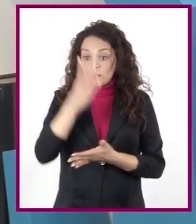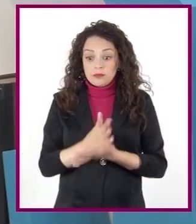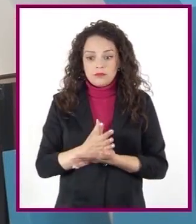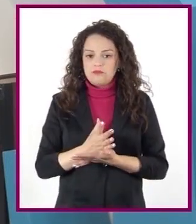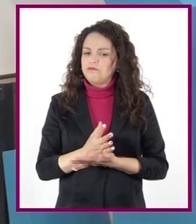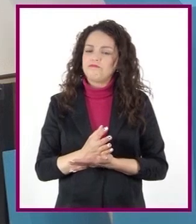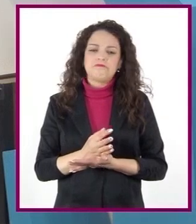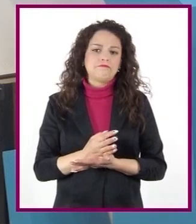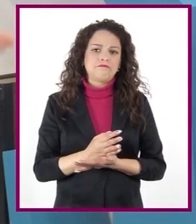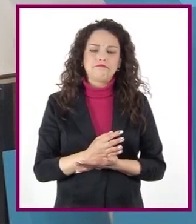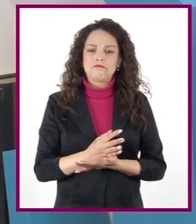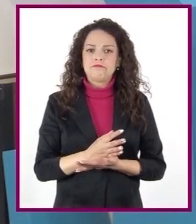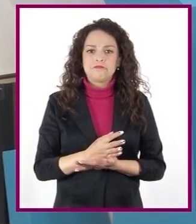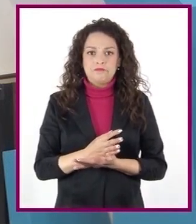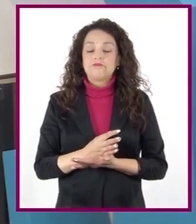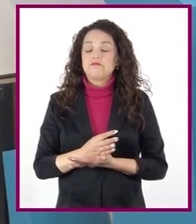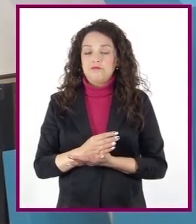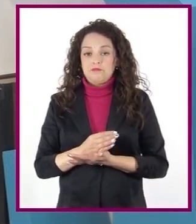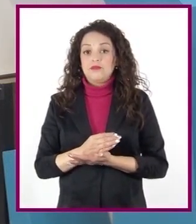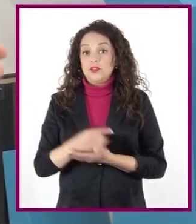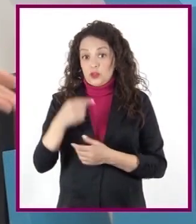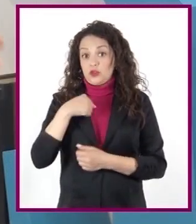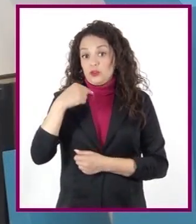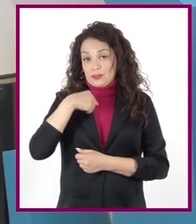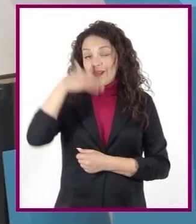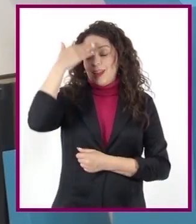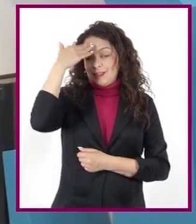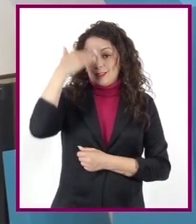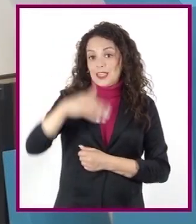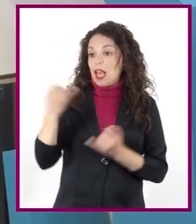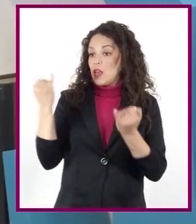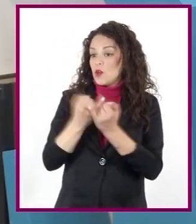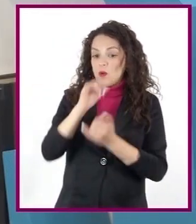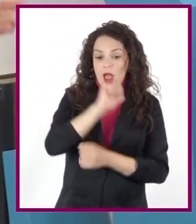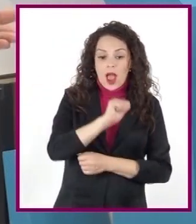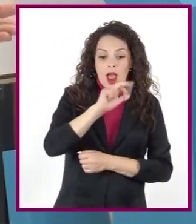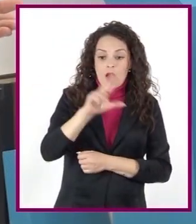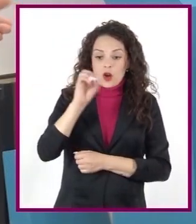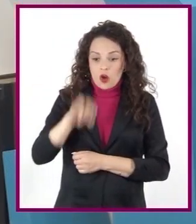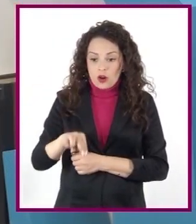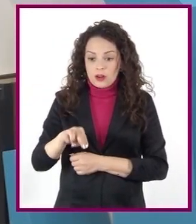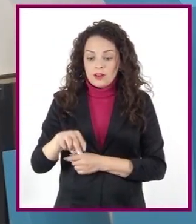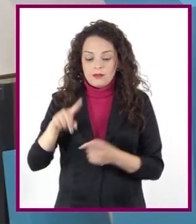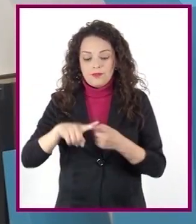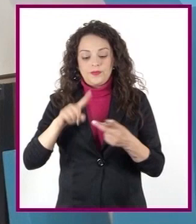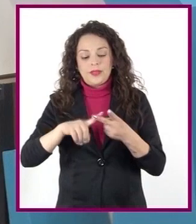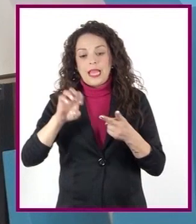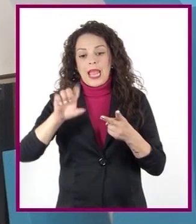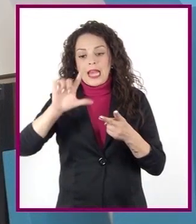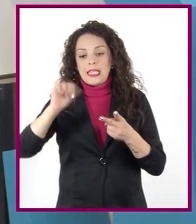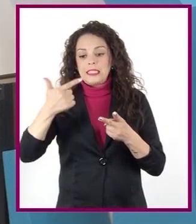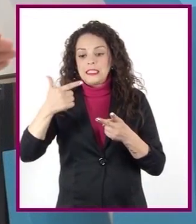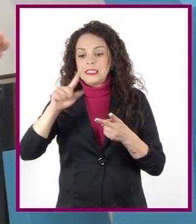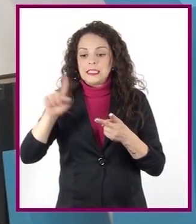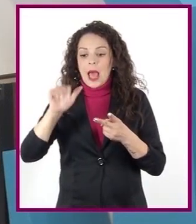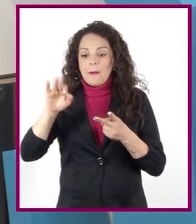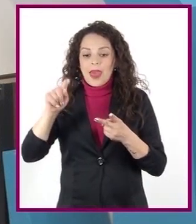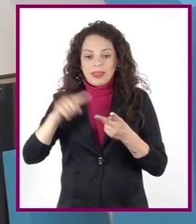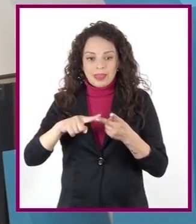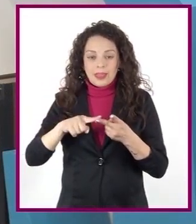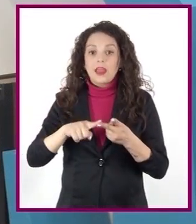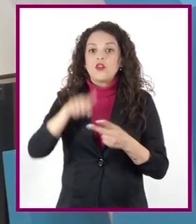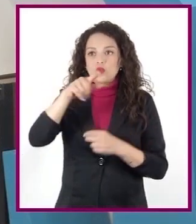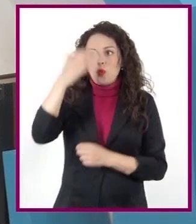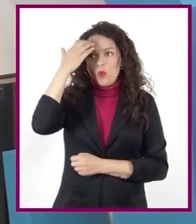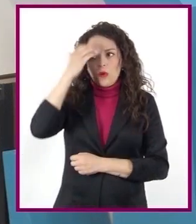casos. Estoy segura que, como el de Aarón y Elizabeth, ustedes conocen muchos